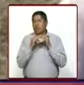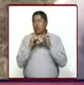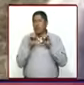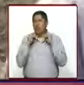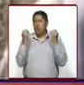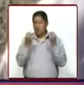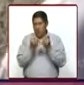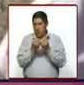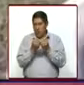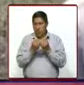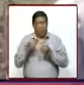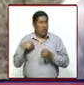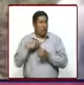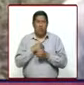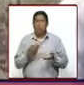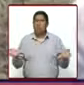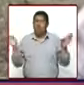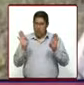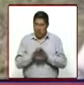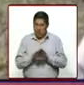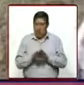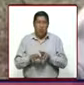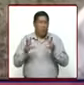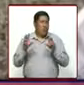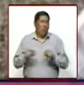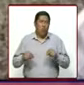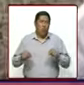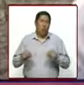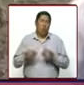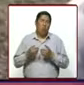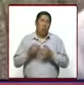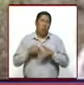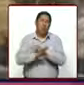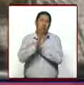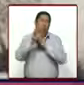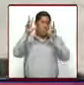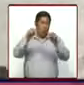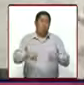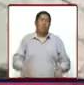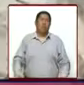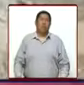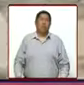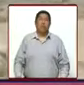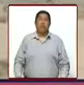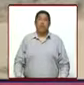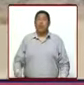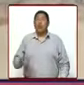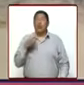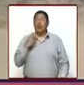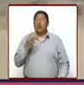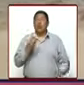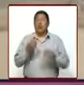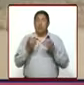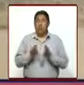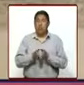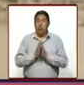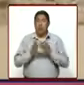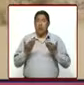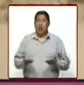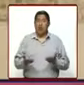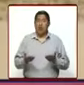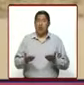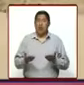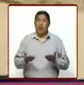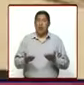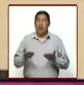organizaciones van a cerrar este lugar. Ya no va a haber viabilidad por este sector. Dos peticiones que tenemos aquí. Se va